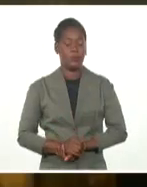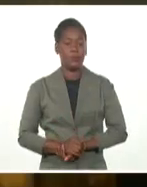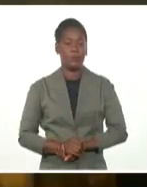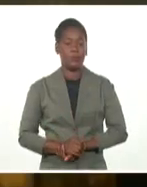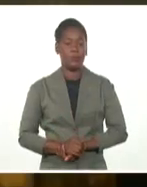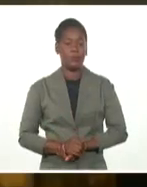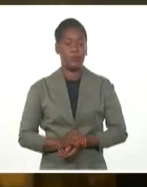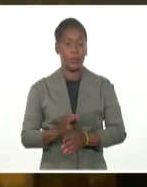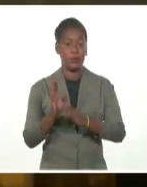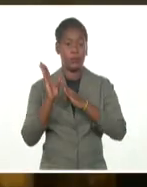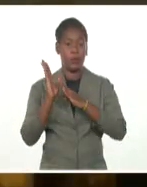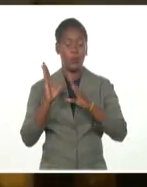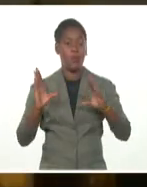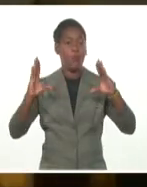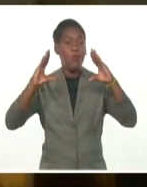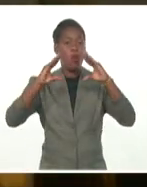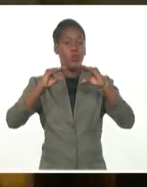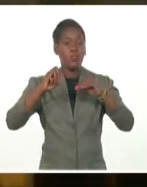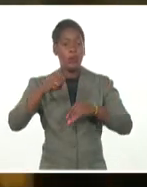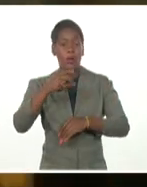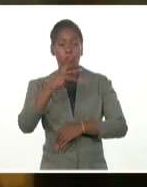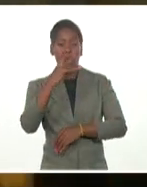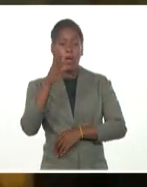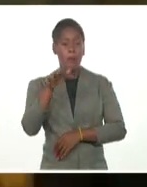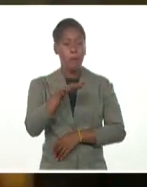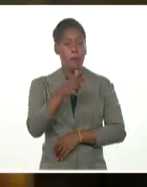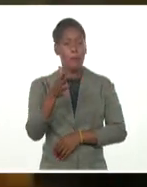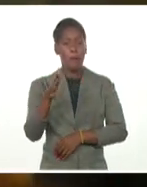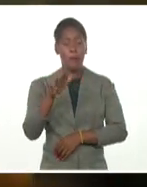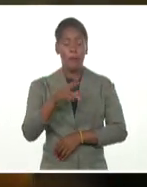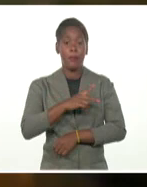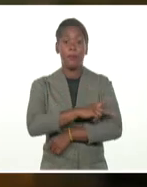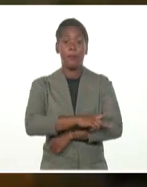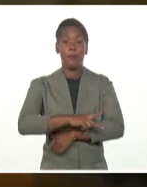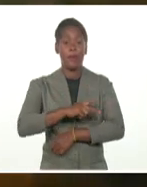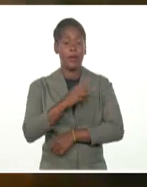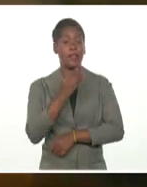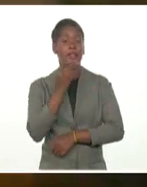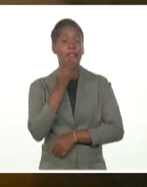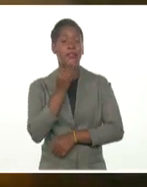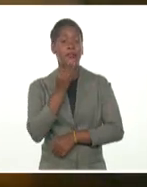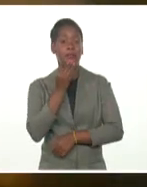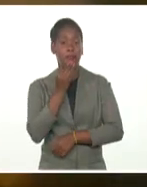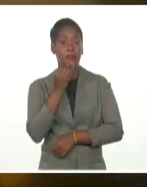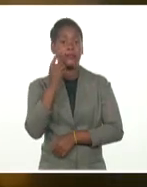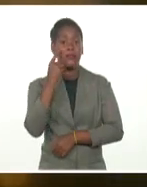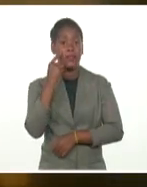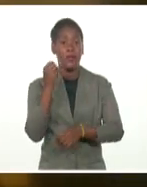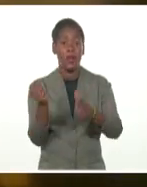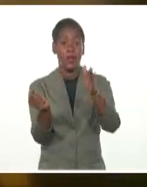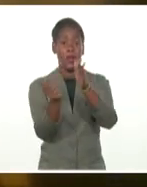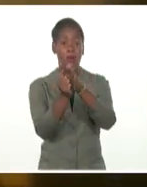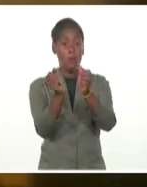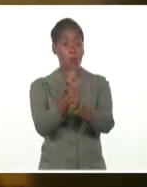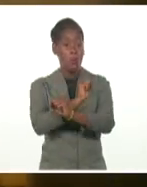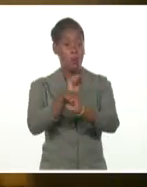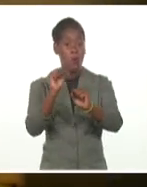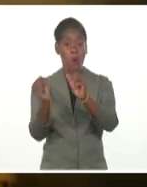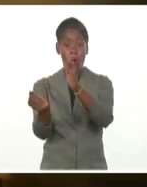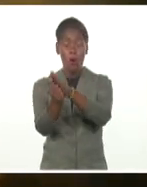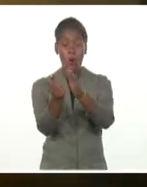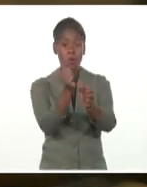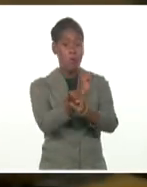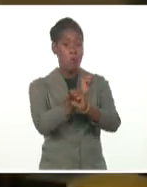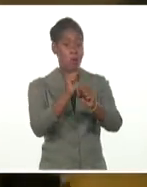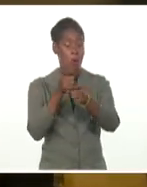Durante la noche de este jueves y la madrugada de hoy, Israel lanzó hasta medio centenar de bombardeos con artillería reactiva